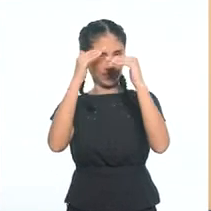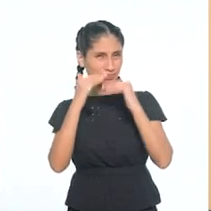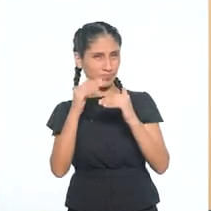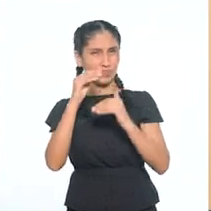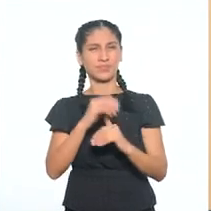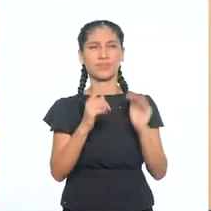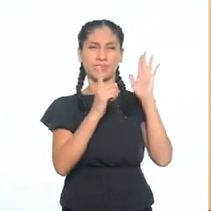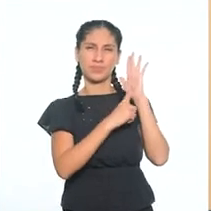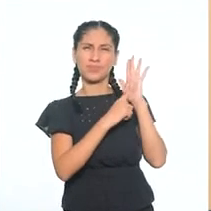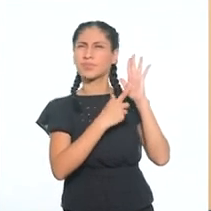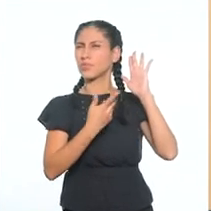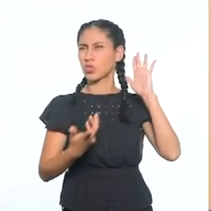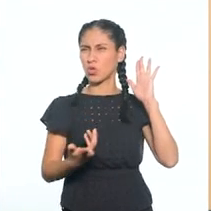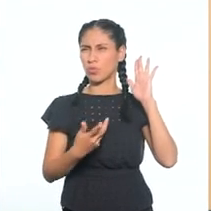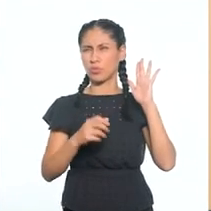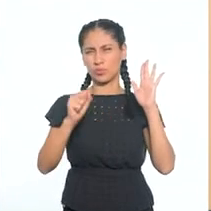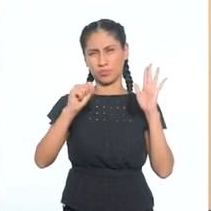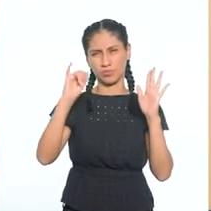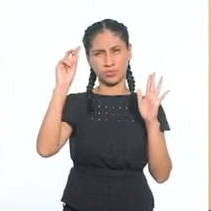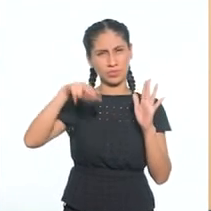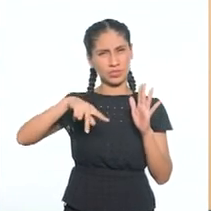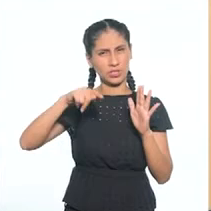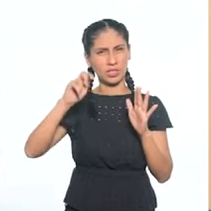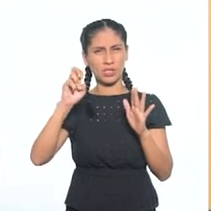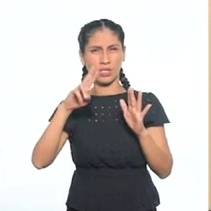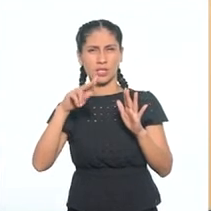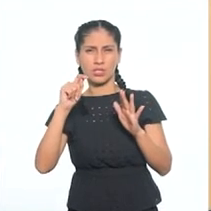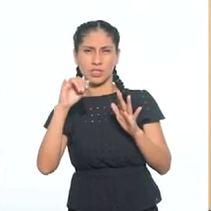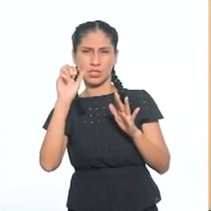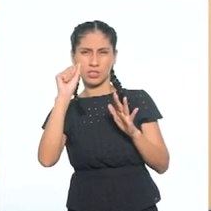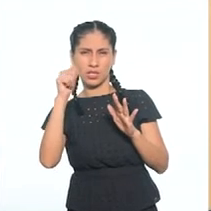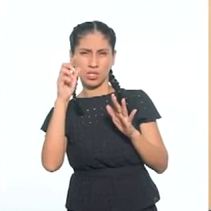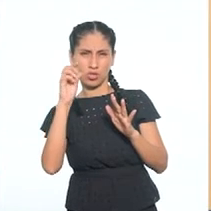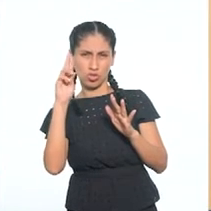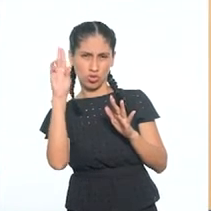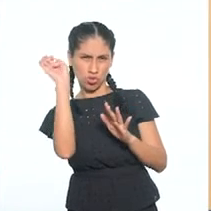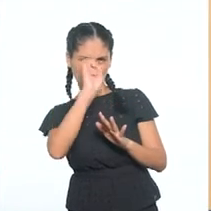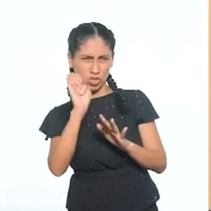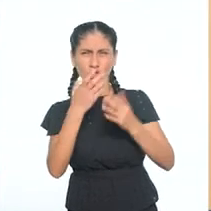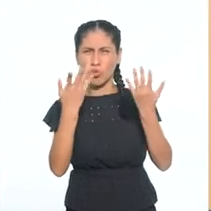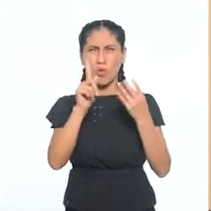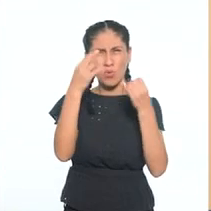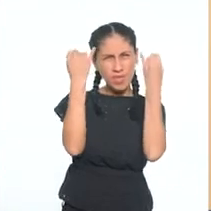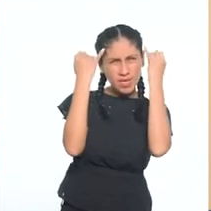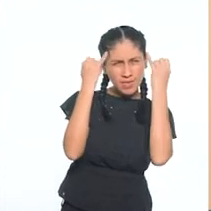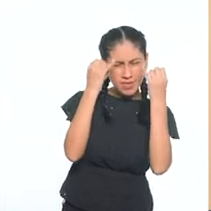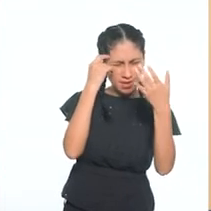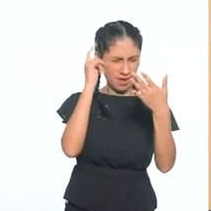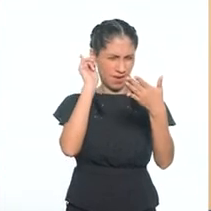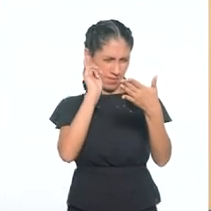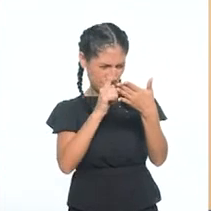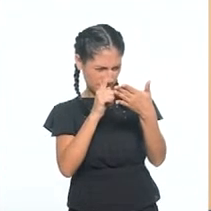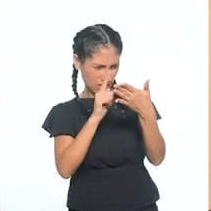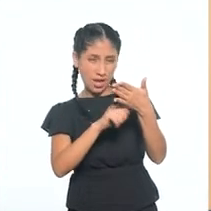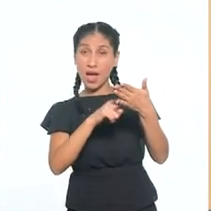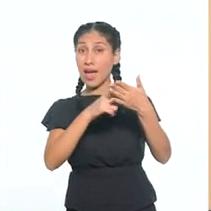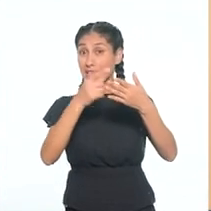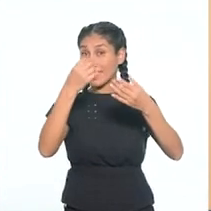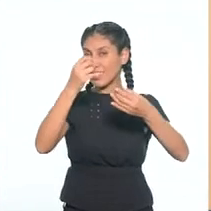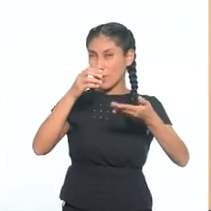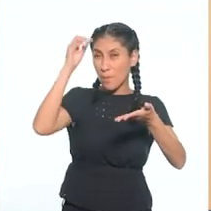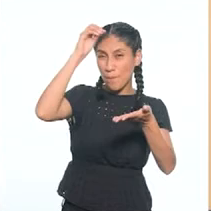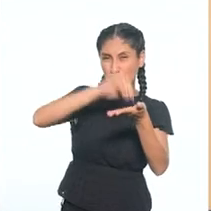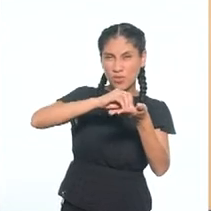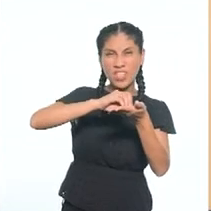sintetizadores son los que sintetizan o tratan de resumir una idea determinada se aplica más al párrafo de